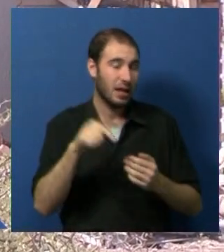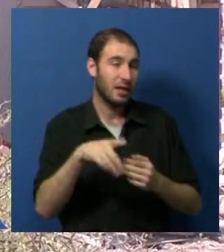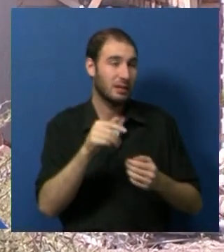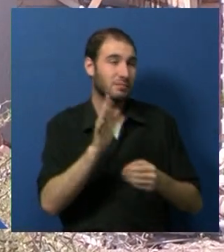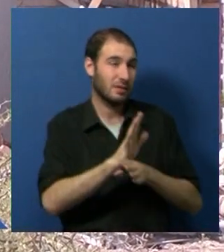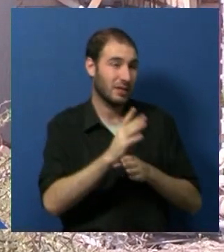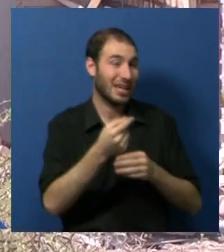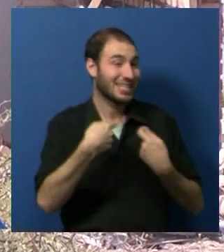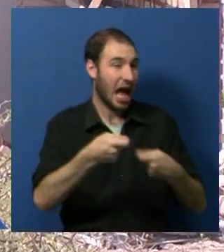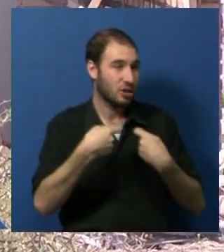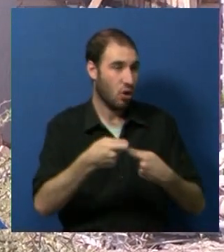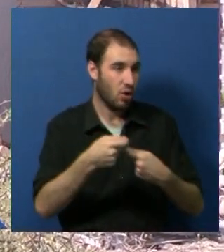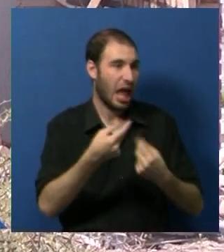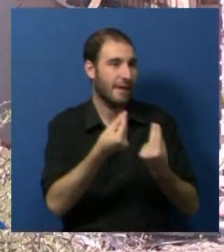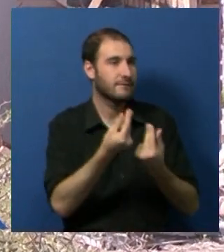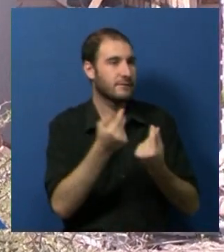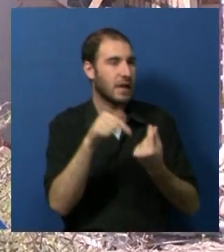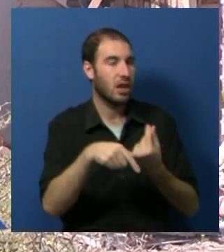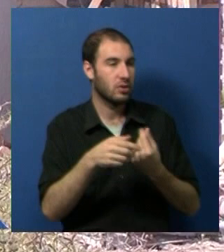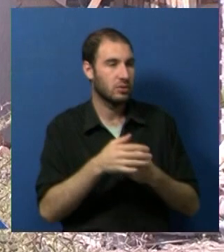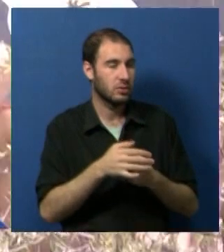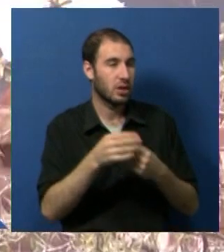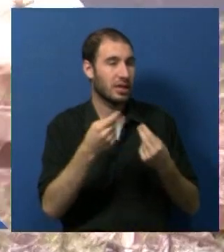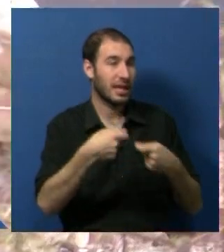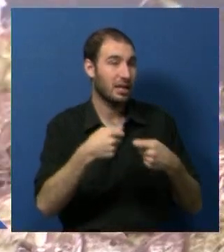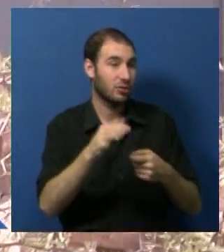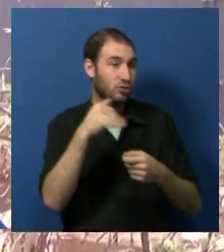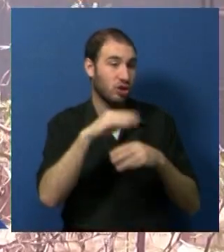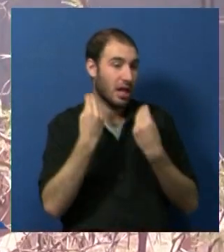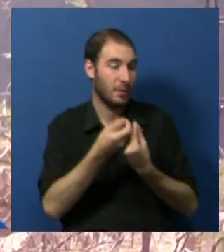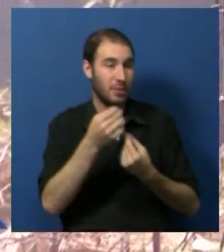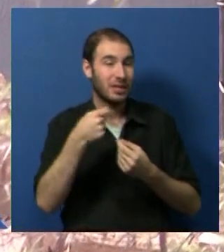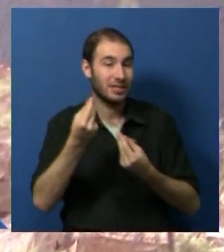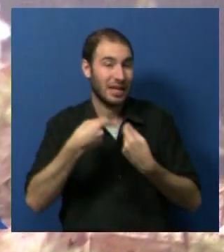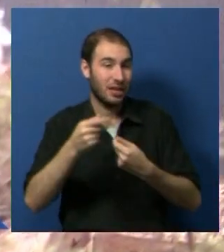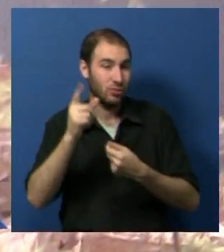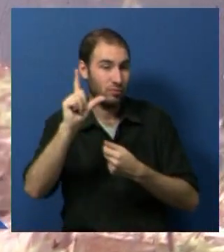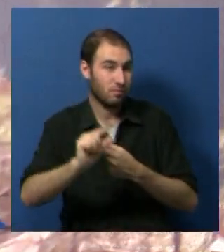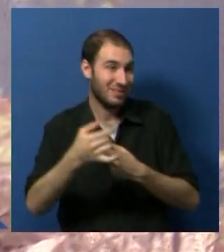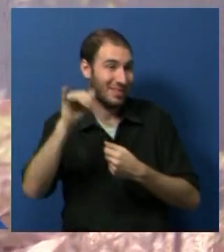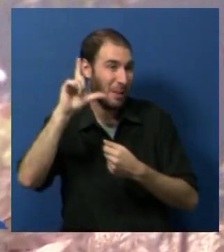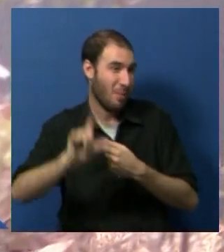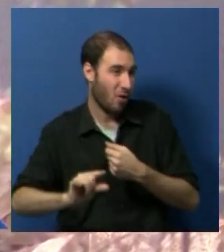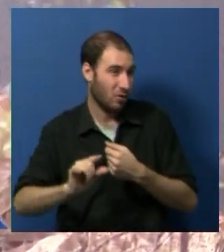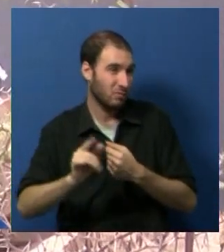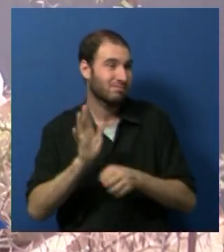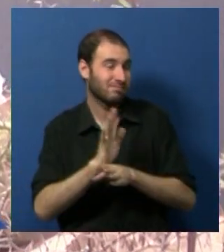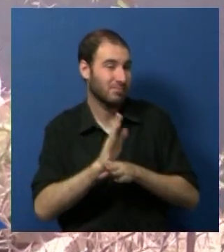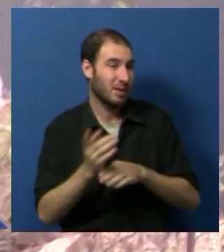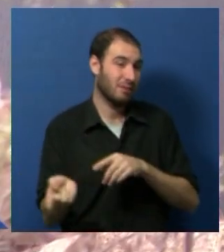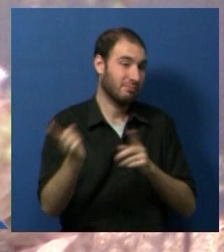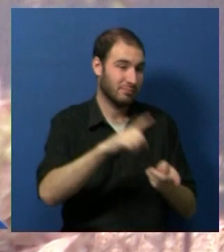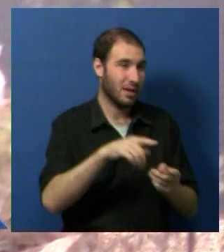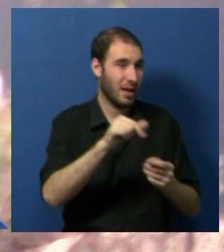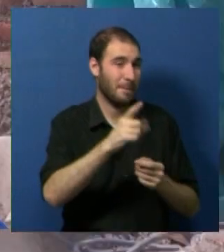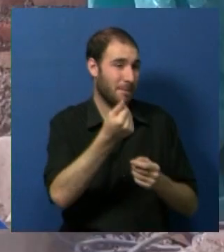traducir en sus costos el valor del costo financiero, y si el costo financiero es bajo, obviamente se vuelca